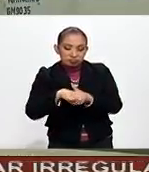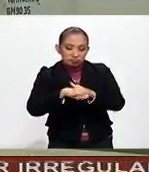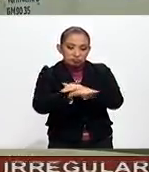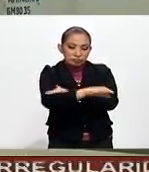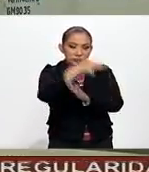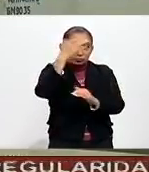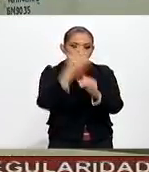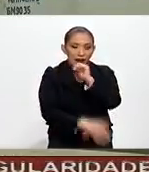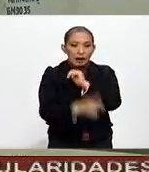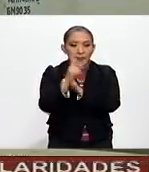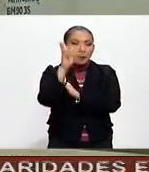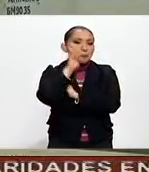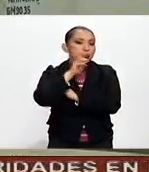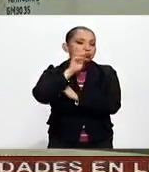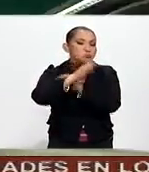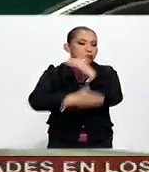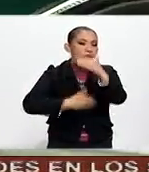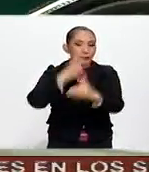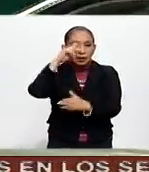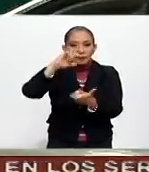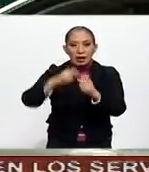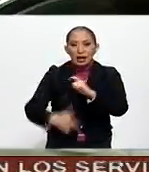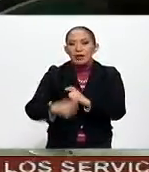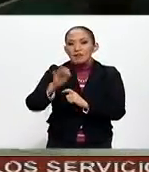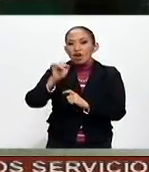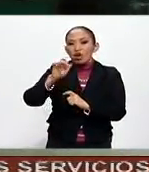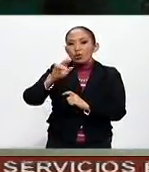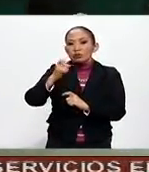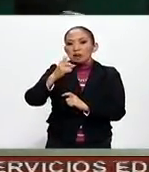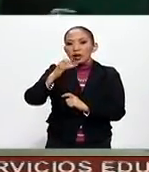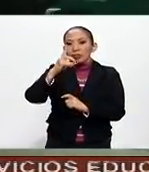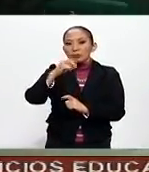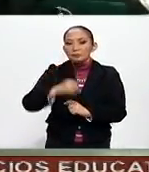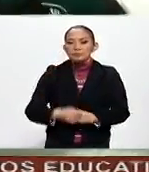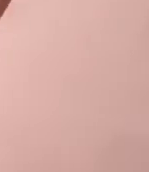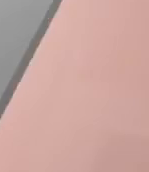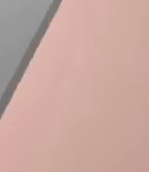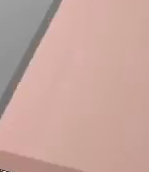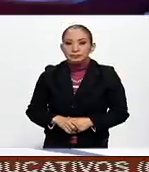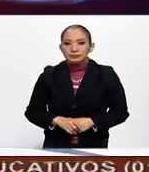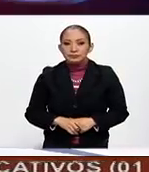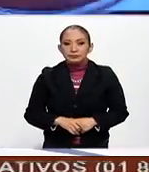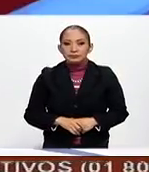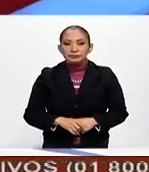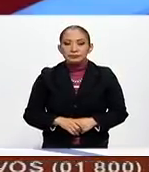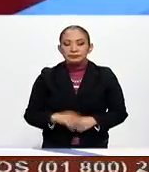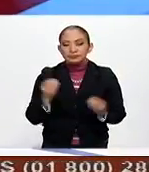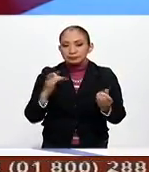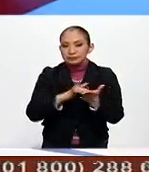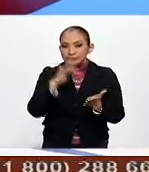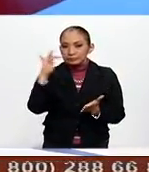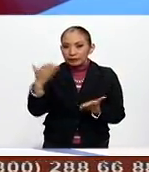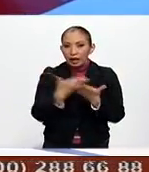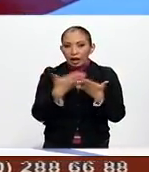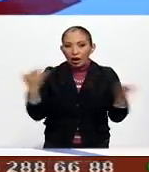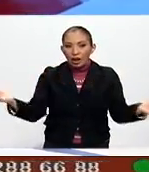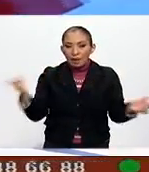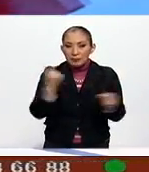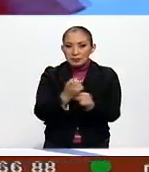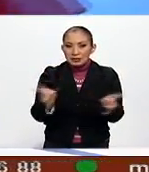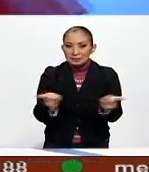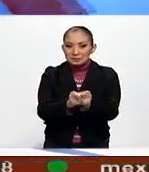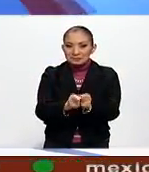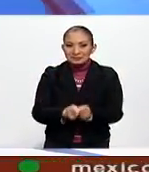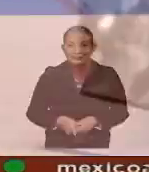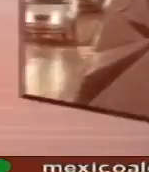vez concluido el proceso. Para México al Día, Flor Hurtado. Muchas gracias, Flor. Vamos a nuestro primer